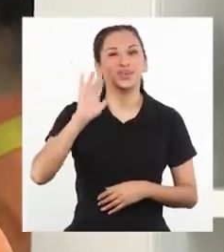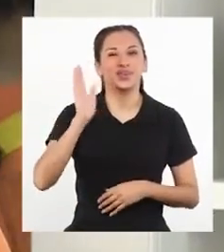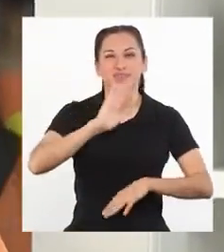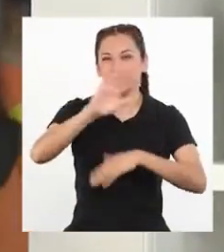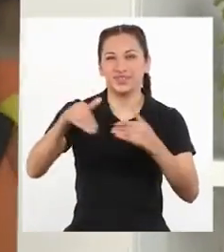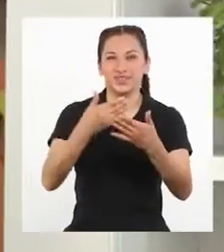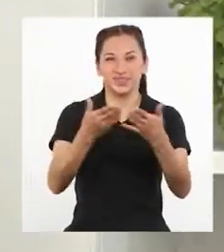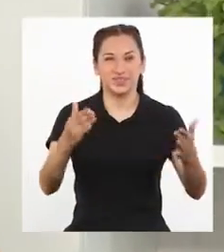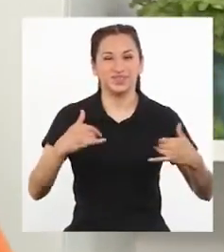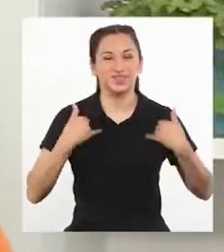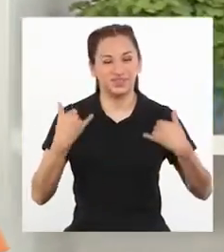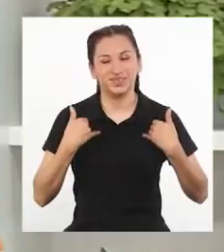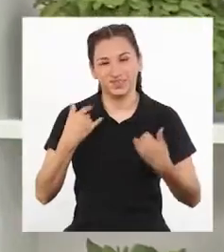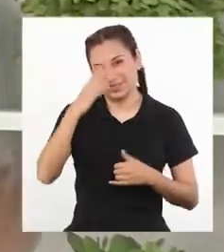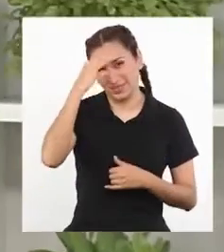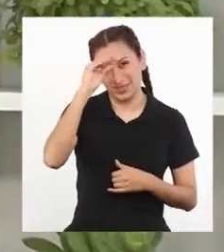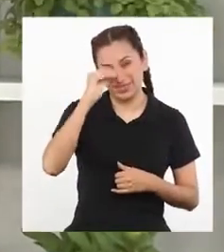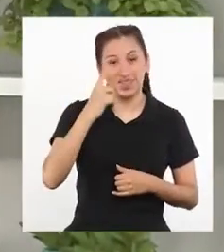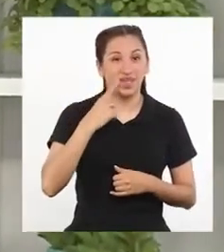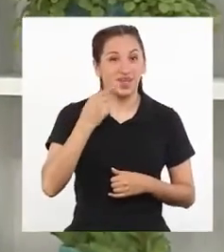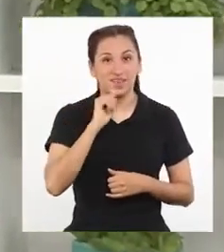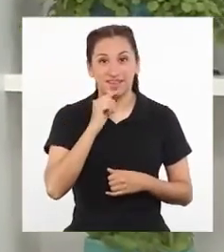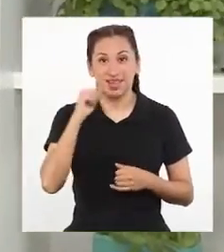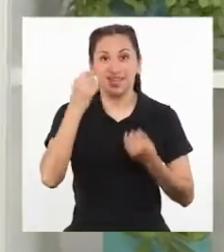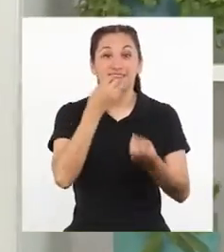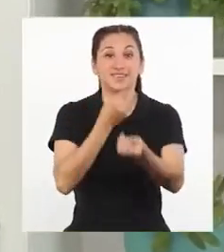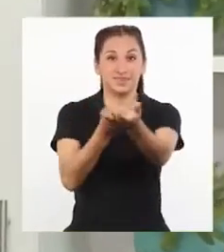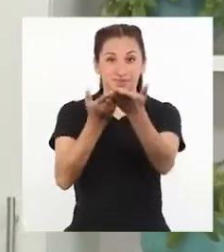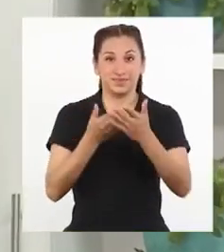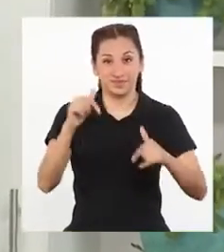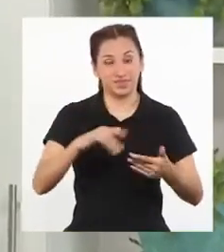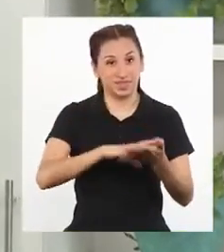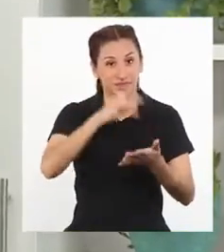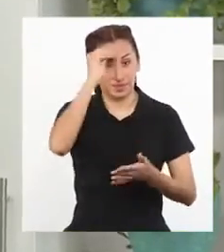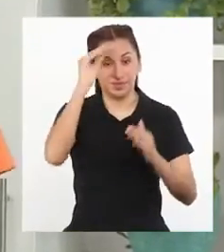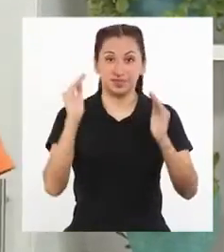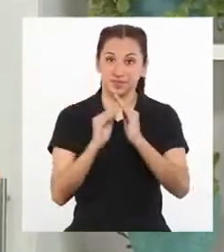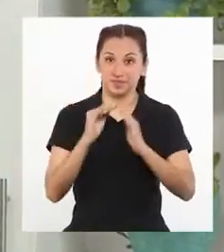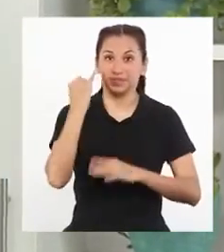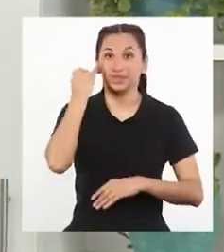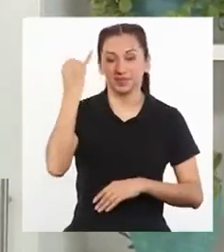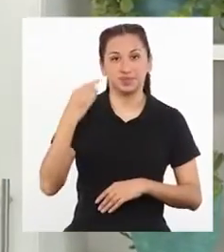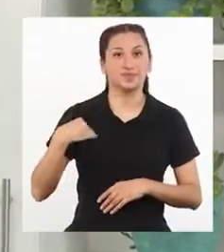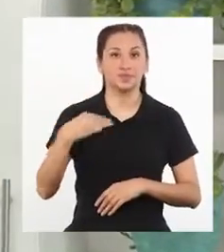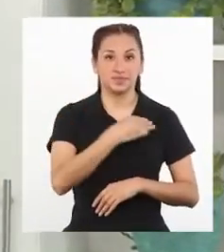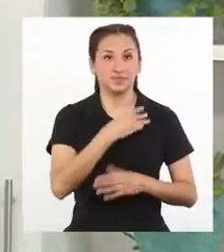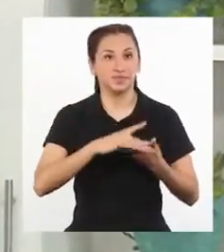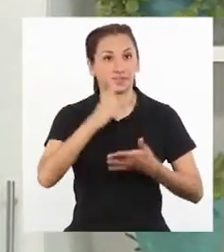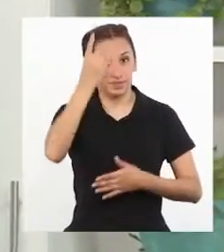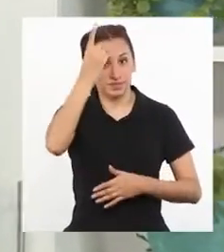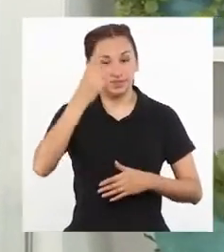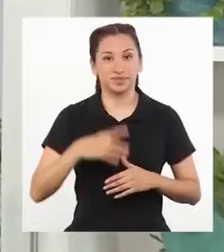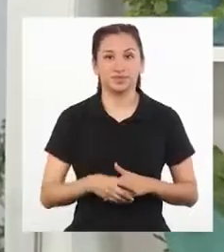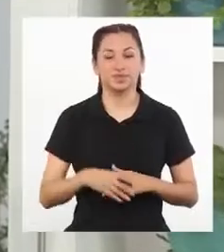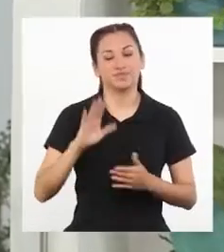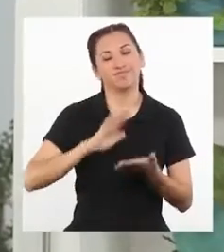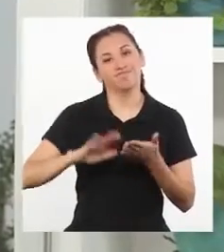Ah, hola, chicas y chicos. Bienvenidas y bienvenidos a Aprendo en Casa, una iniciativa del Ministerio de